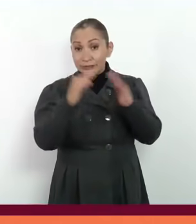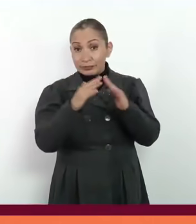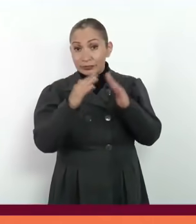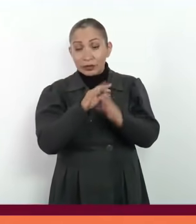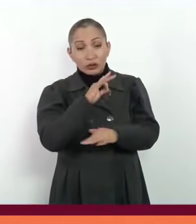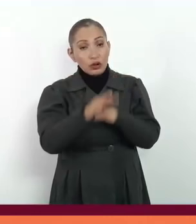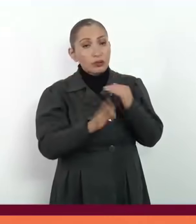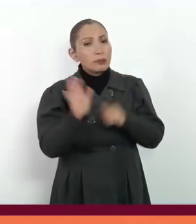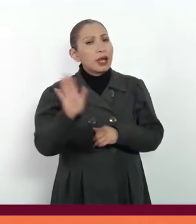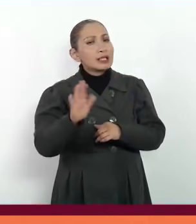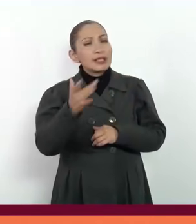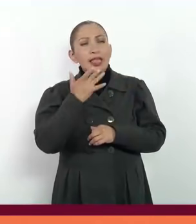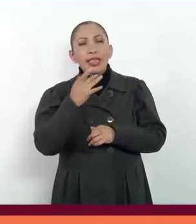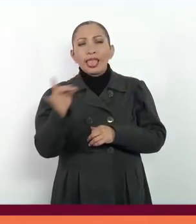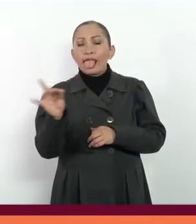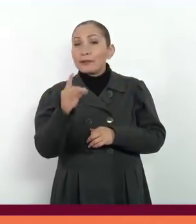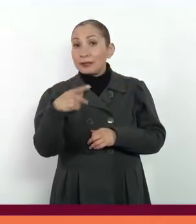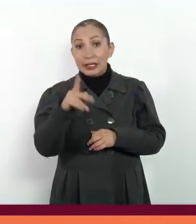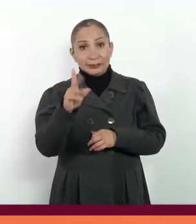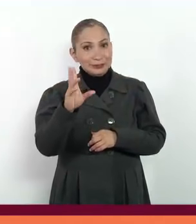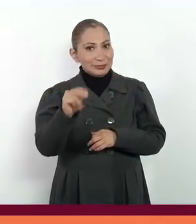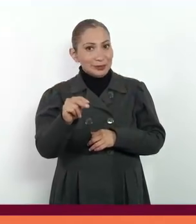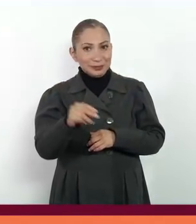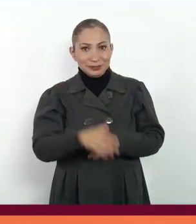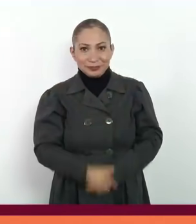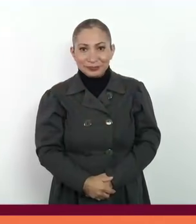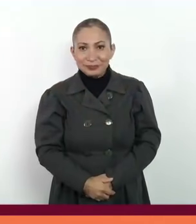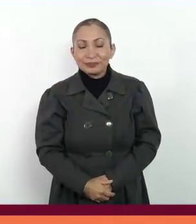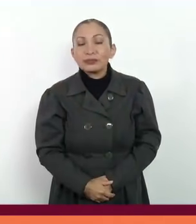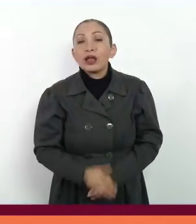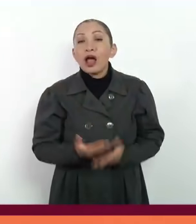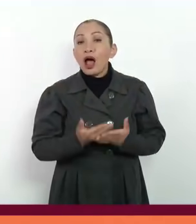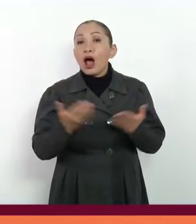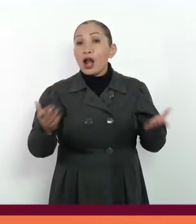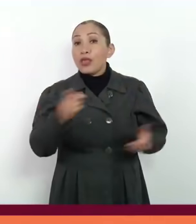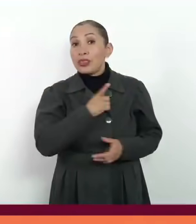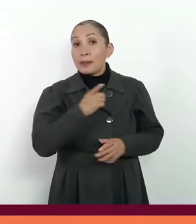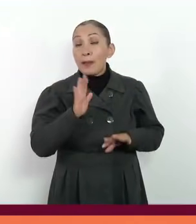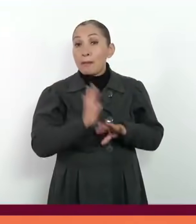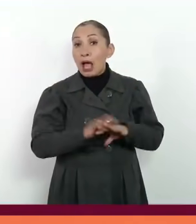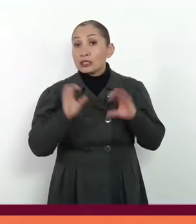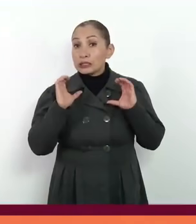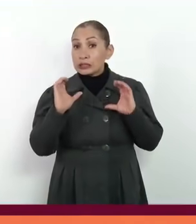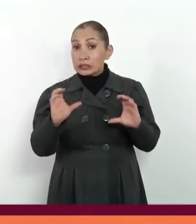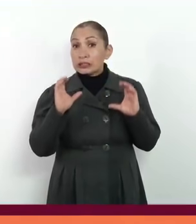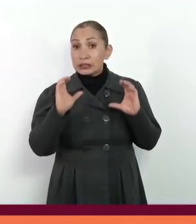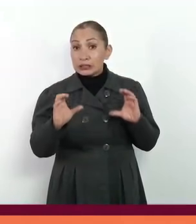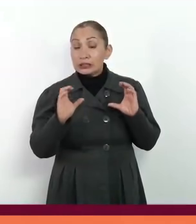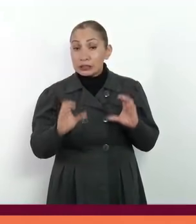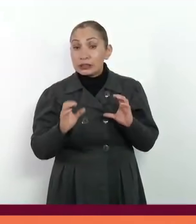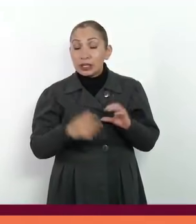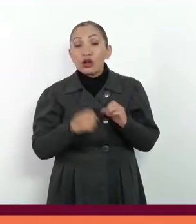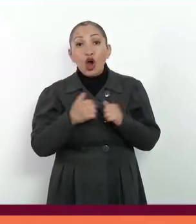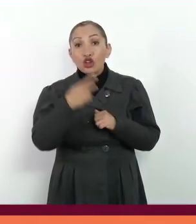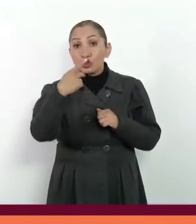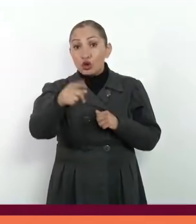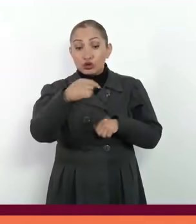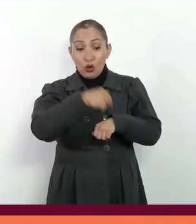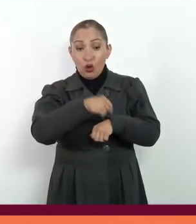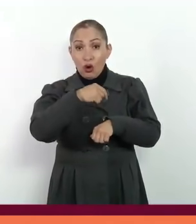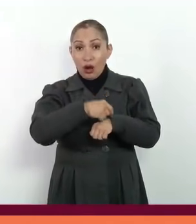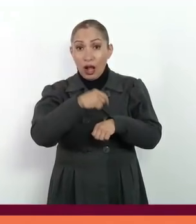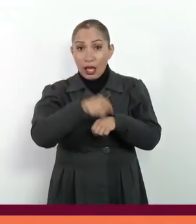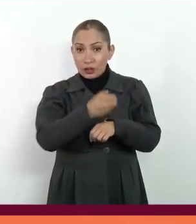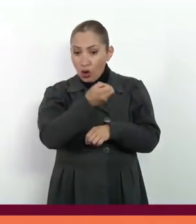casa, todo podría parecer más fácil, pero no es así. Pues ahora deben ser más cuidadosas y cuidadosos con